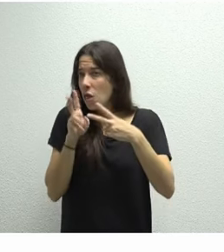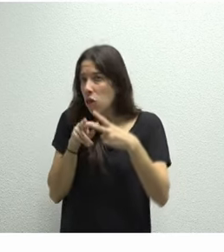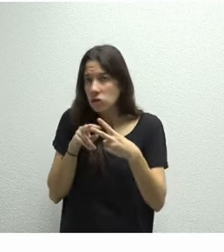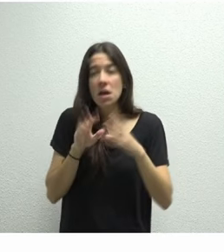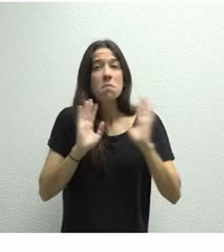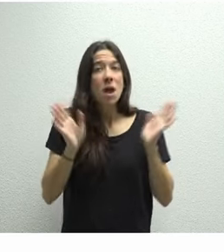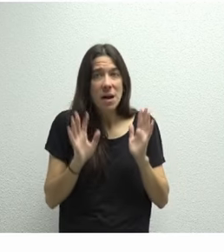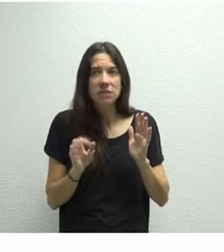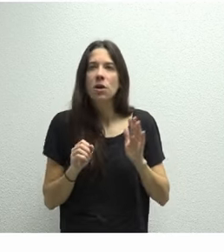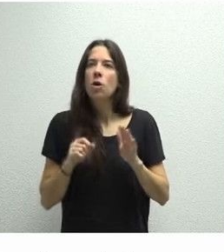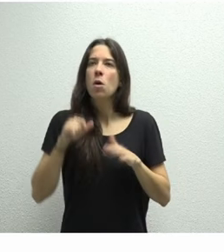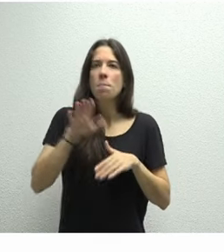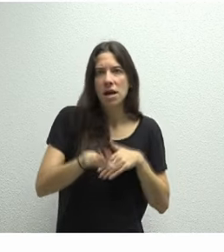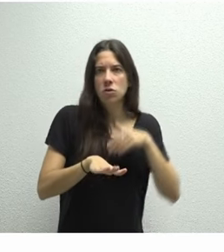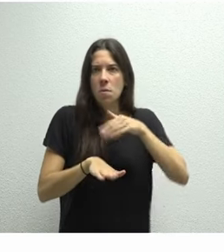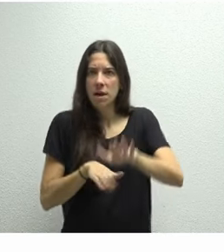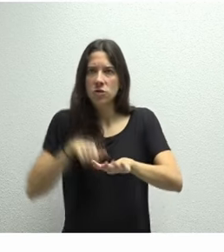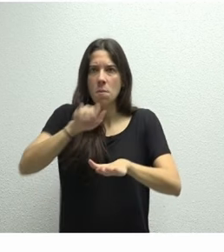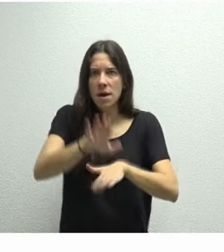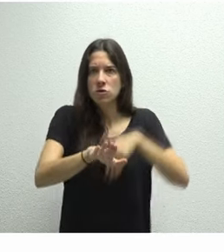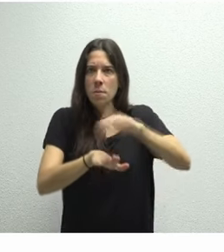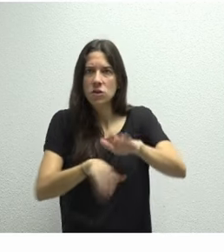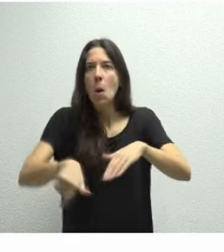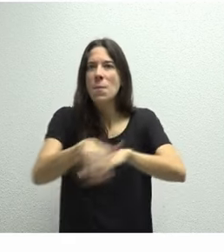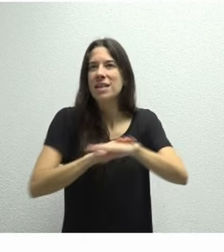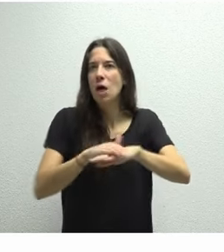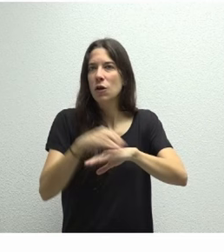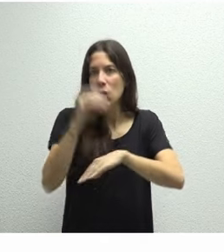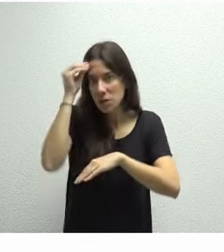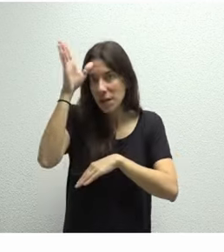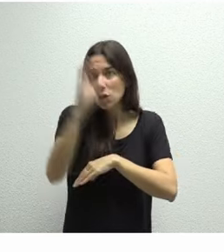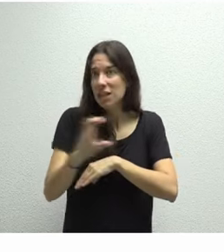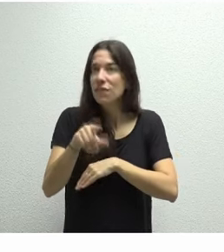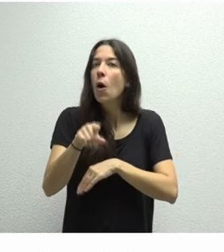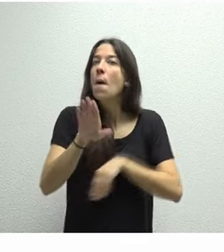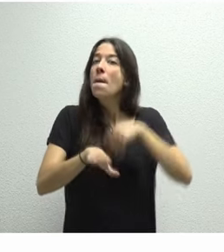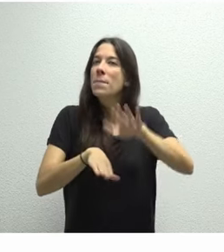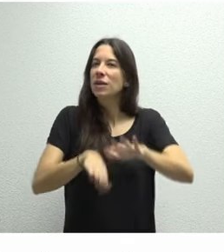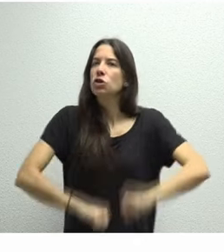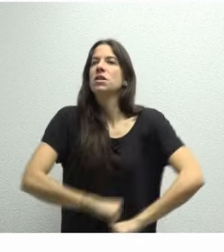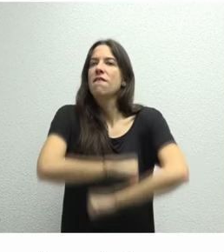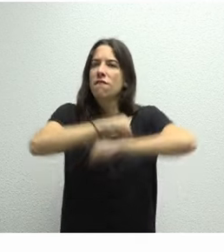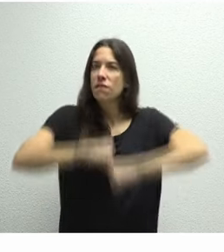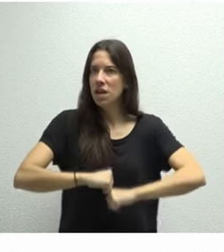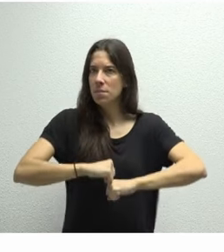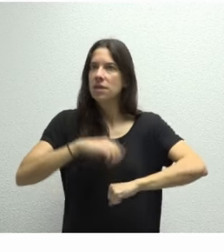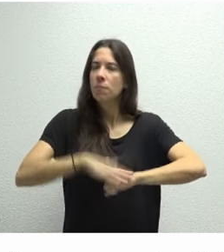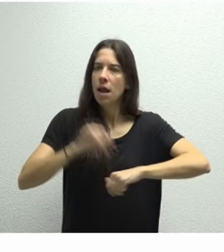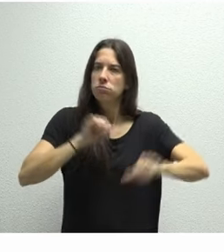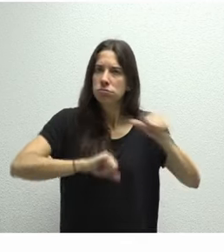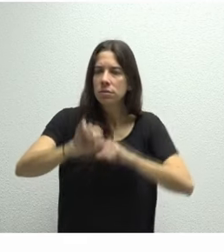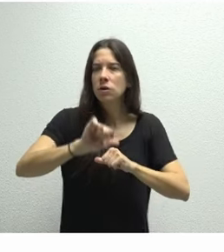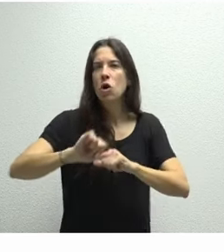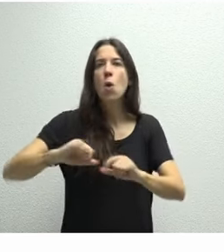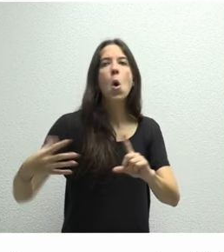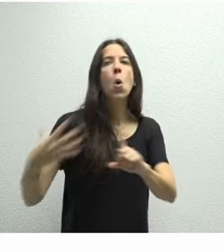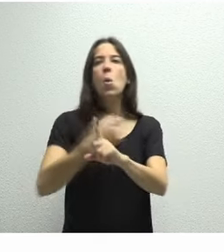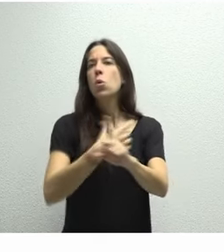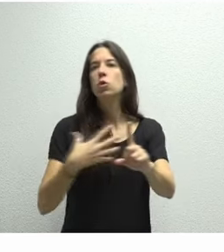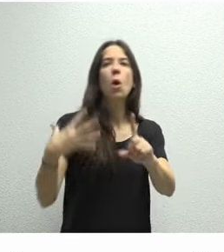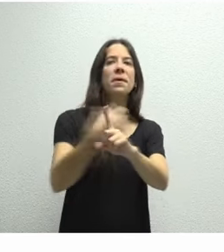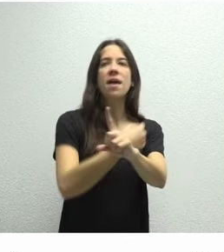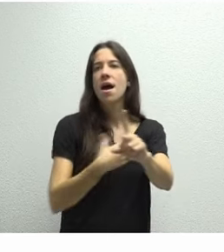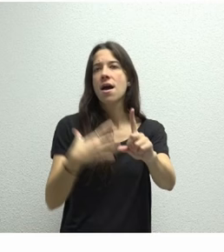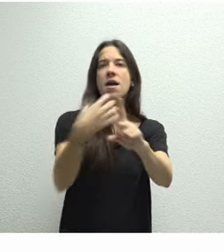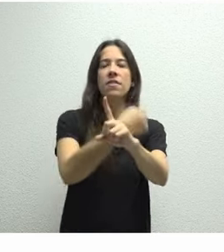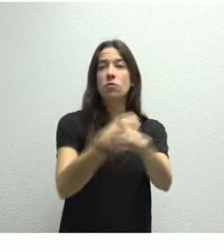pasos no basados en este conocimiento científico serán pasos firmes para alcanzar esa utopía de una construcción de